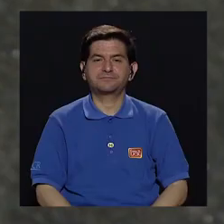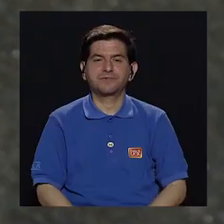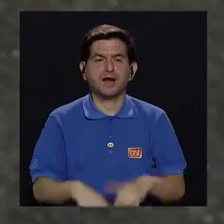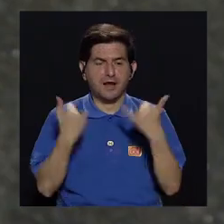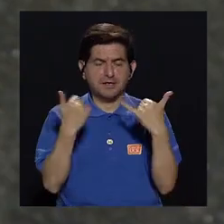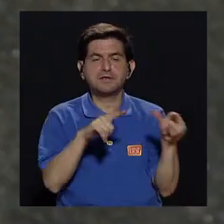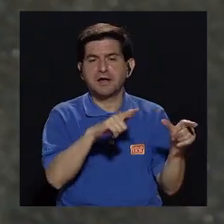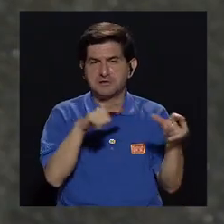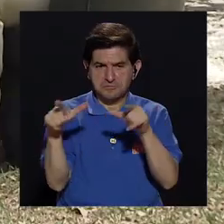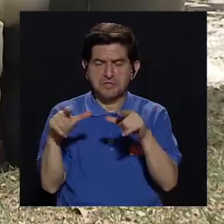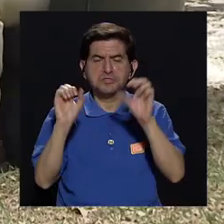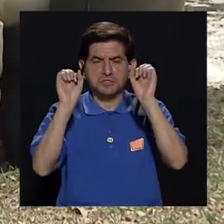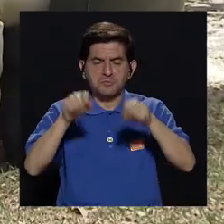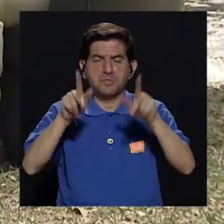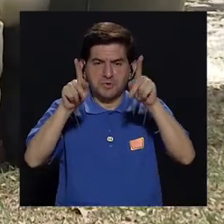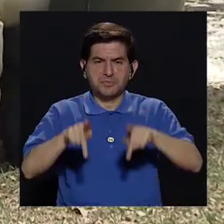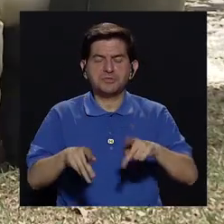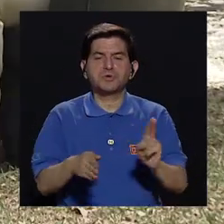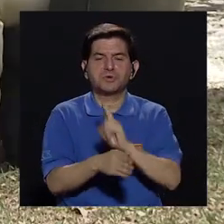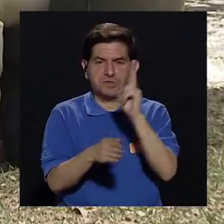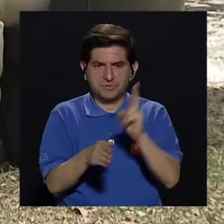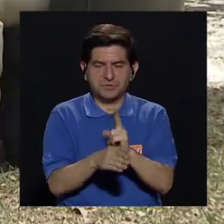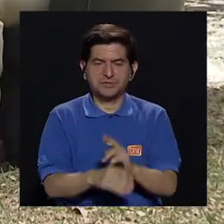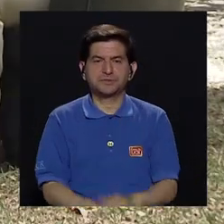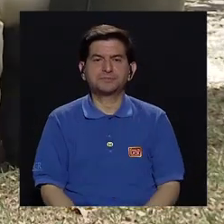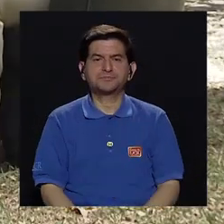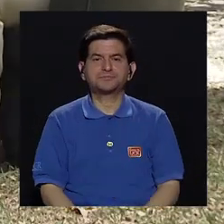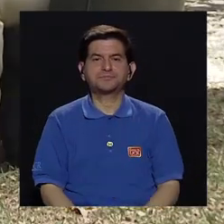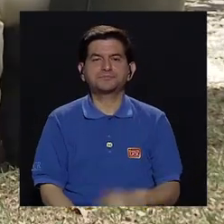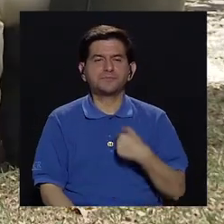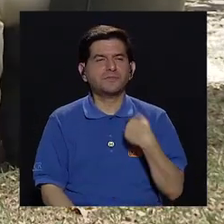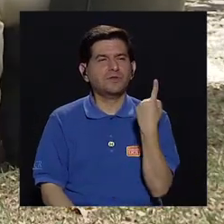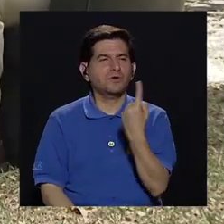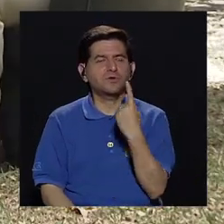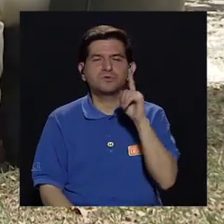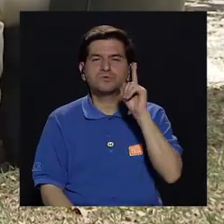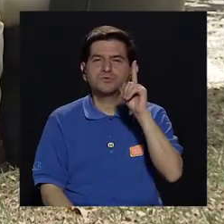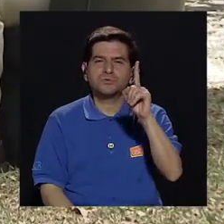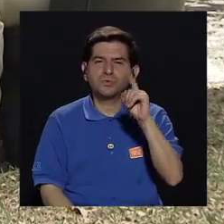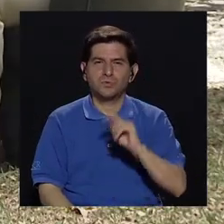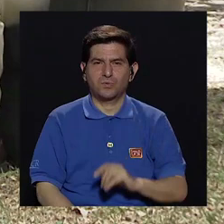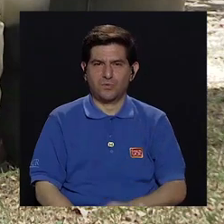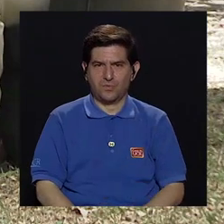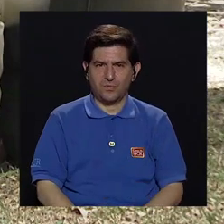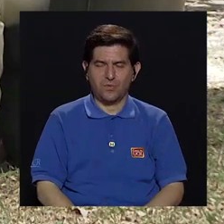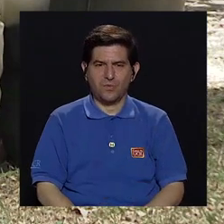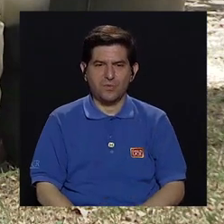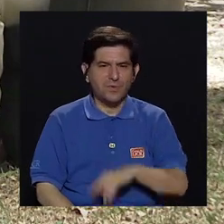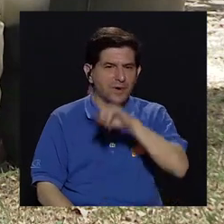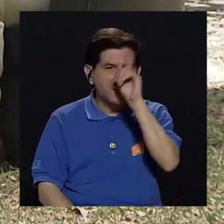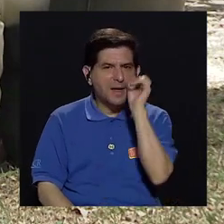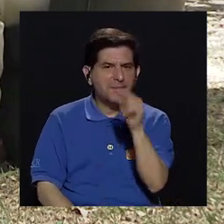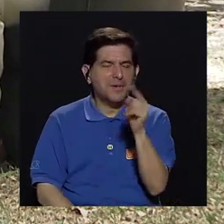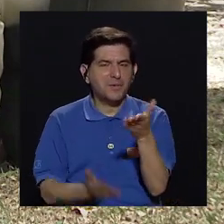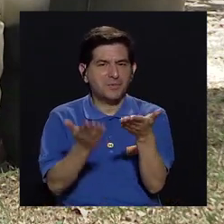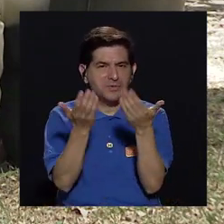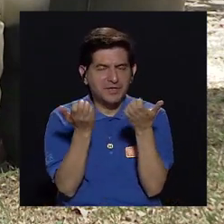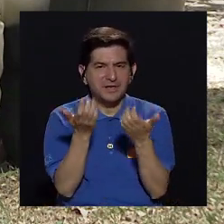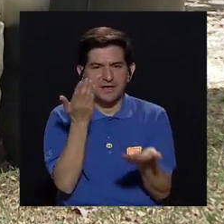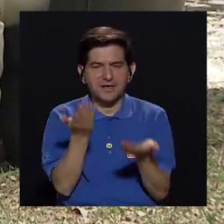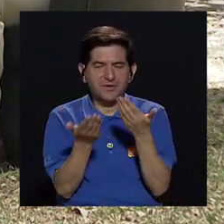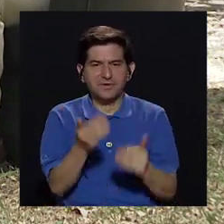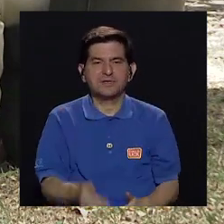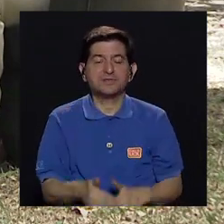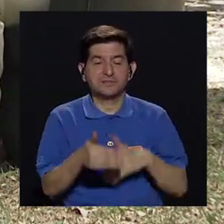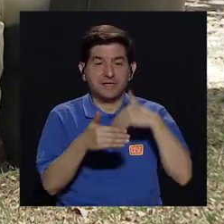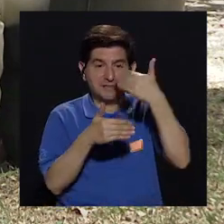Entonces, ya está disponible para que lo puedan utilizar. Anton, a mí solo me surge una consulta que quiero que la